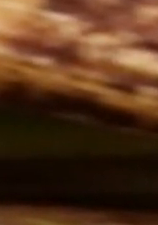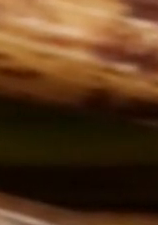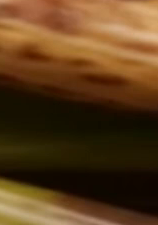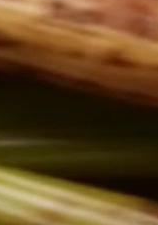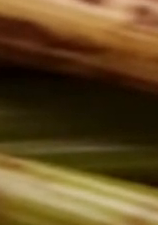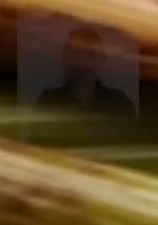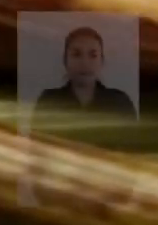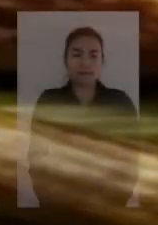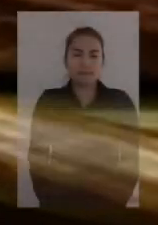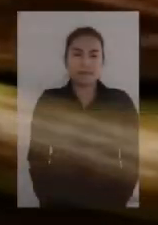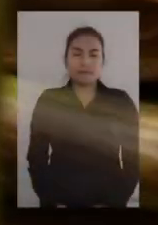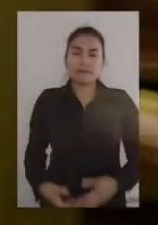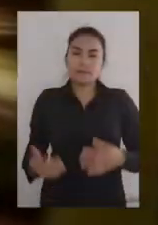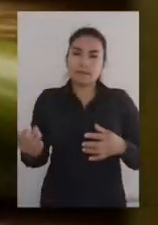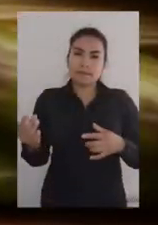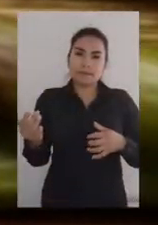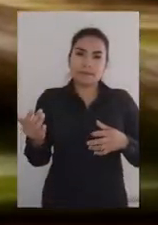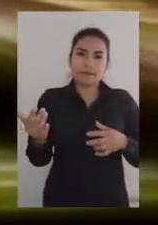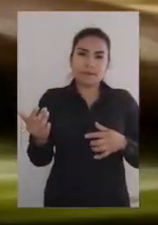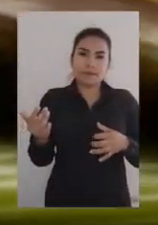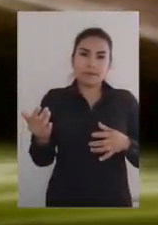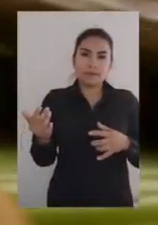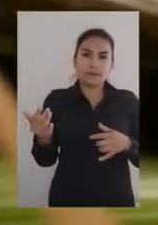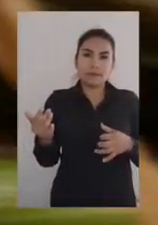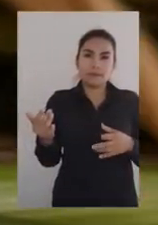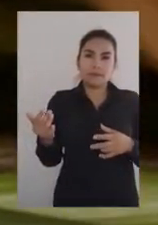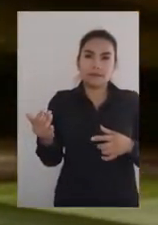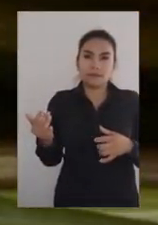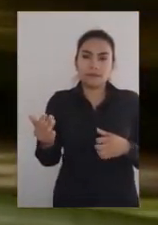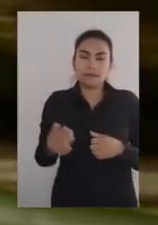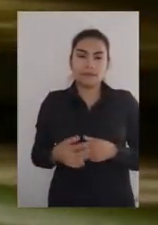ah ah